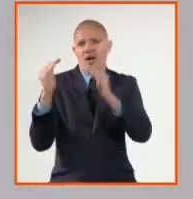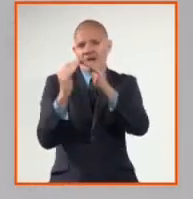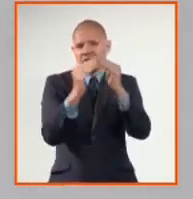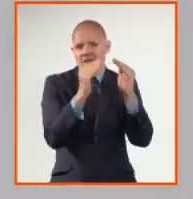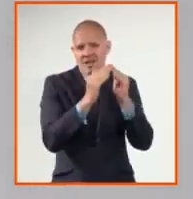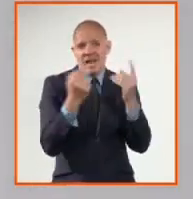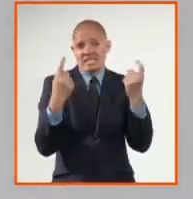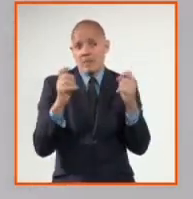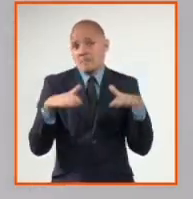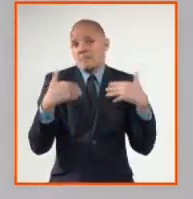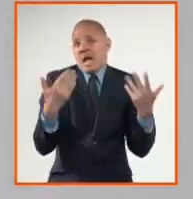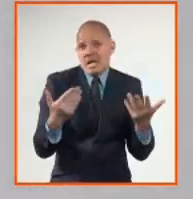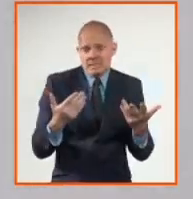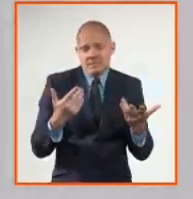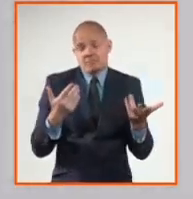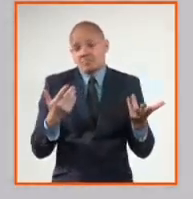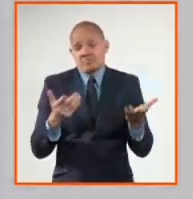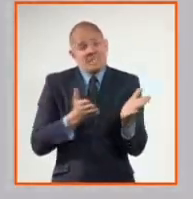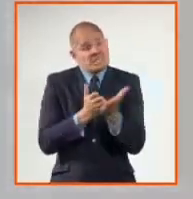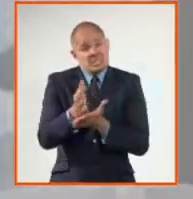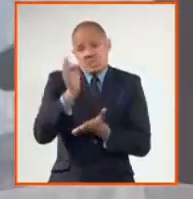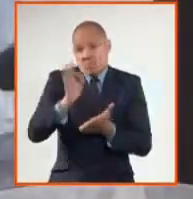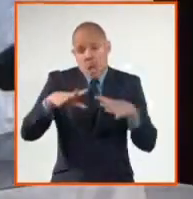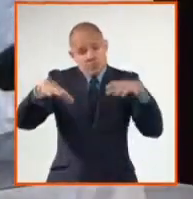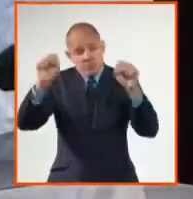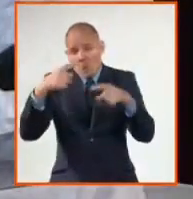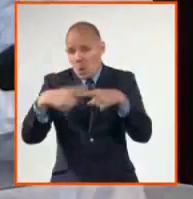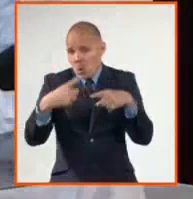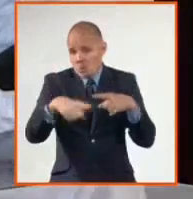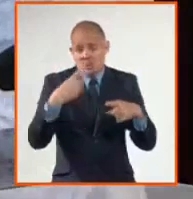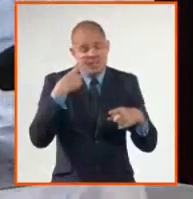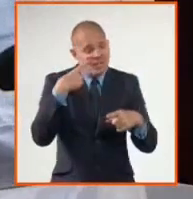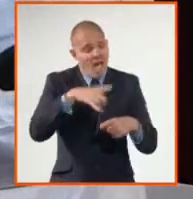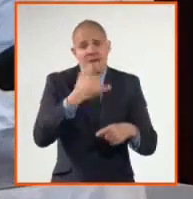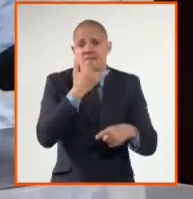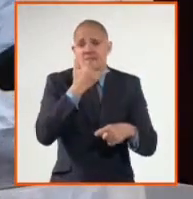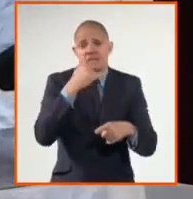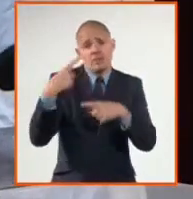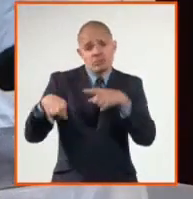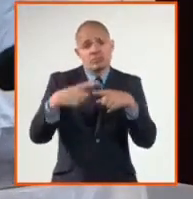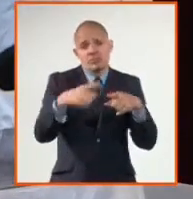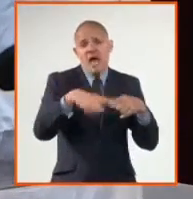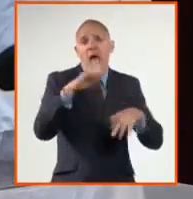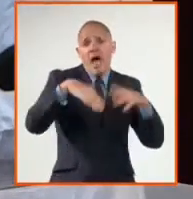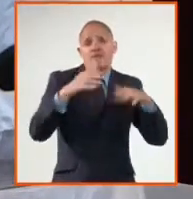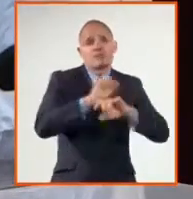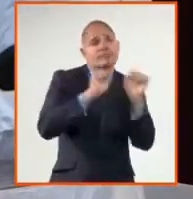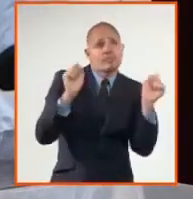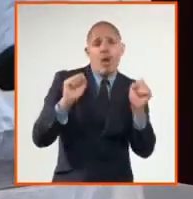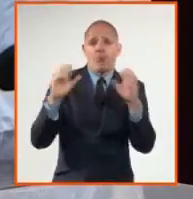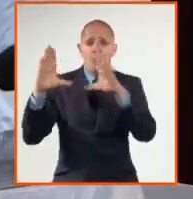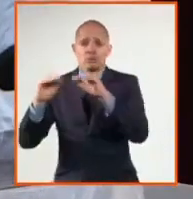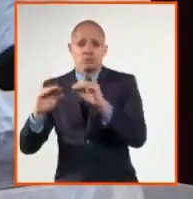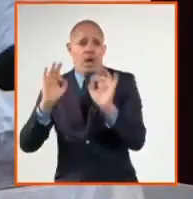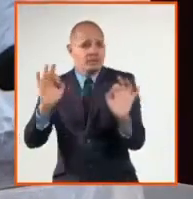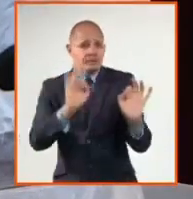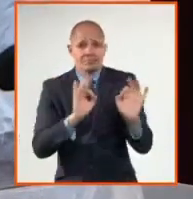bueno se mantenga la afectación de las 24 horas en el caso del bloque 1 de efecto